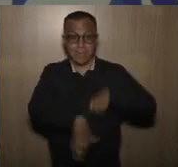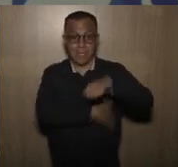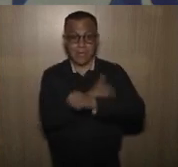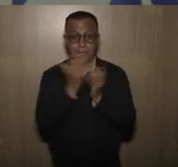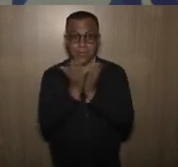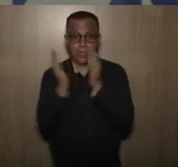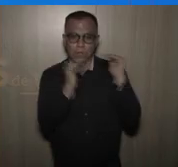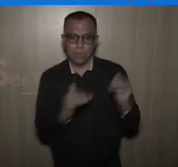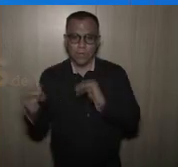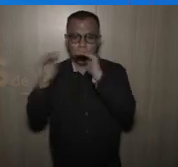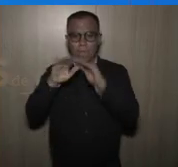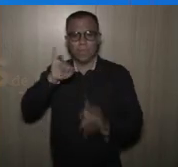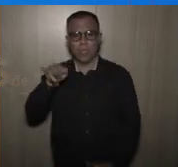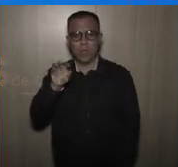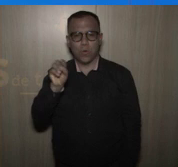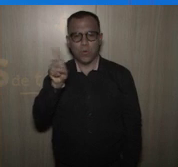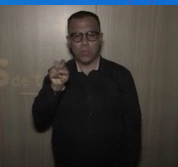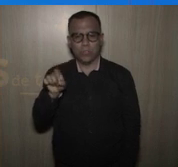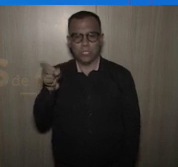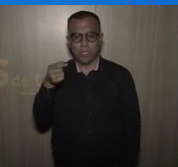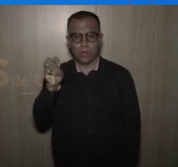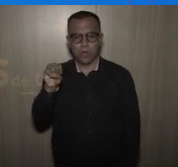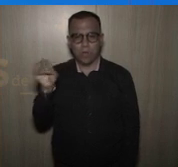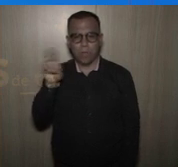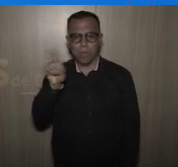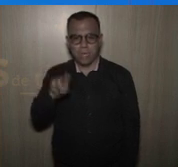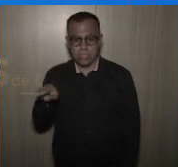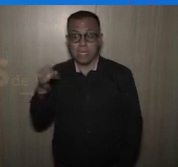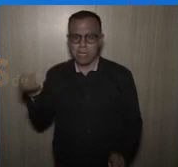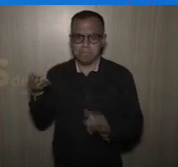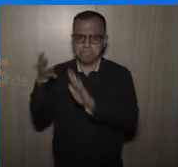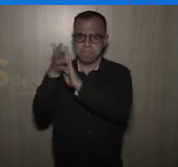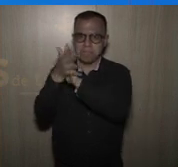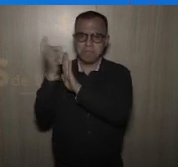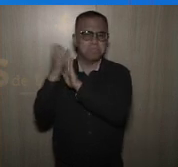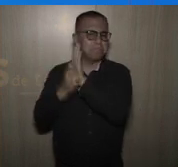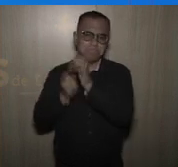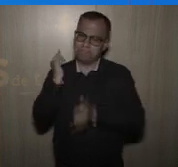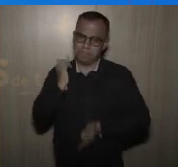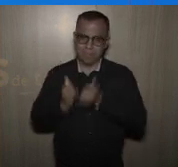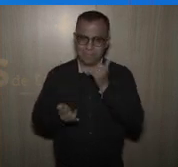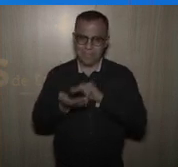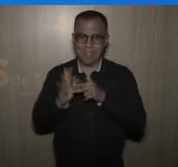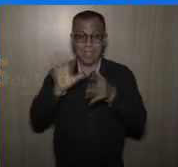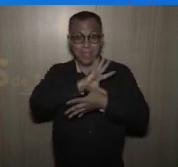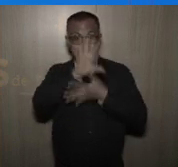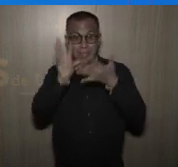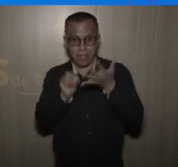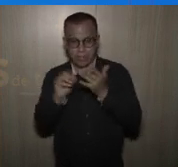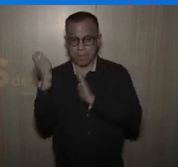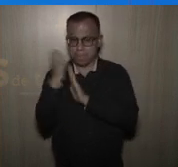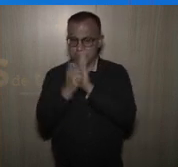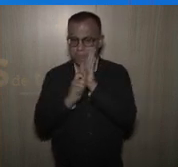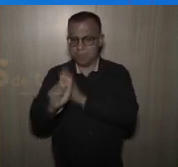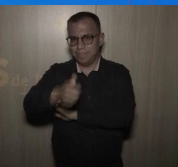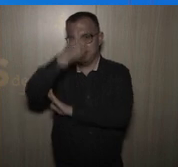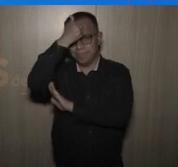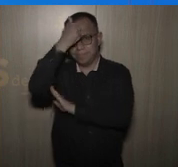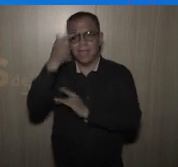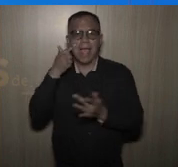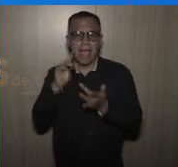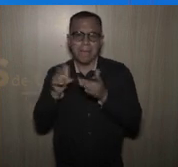Educación Superior, José Maximiliano Gómez Torres, quien hará unos aportes finales con las conclusiones y puntos clave